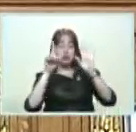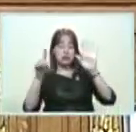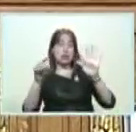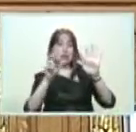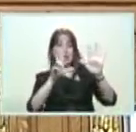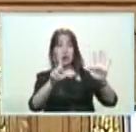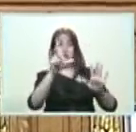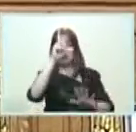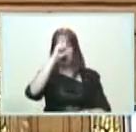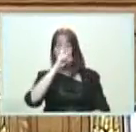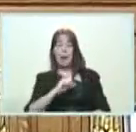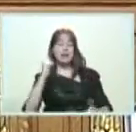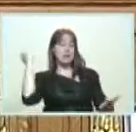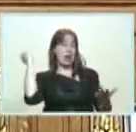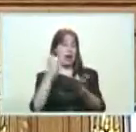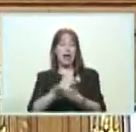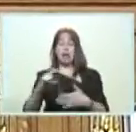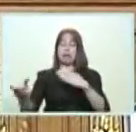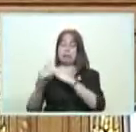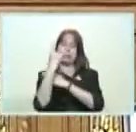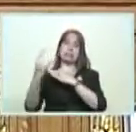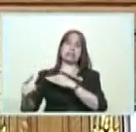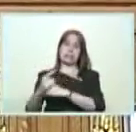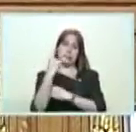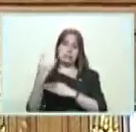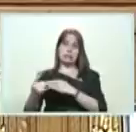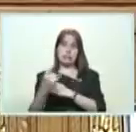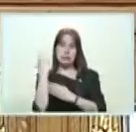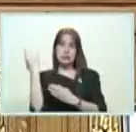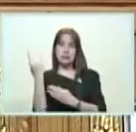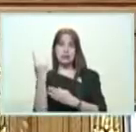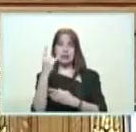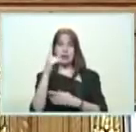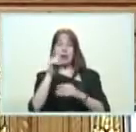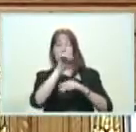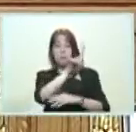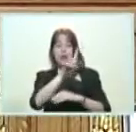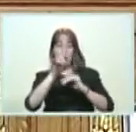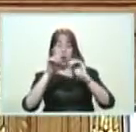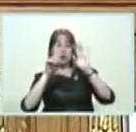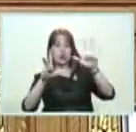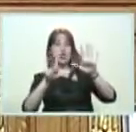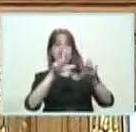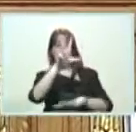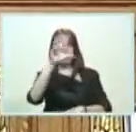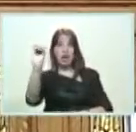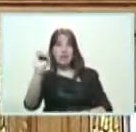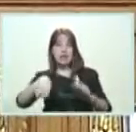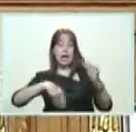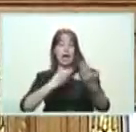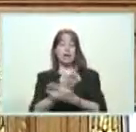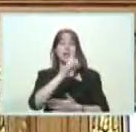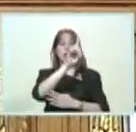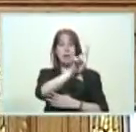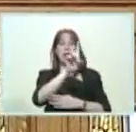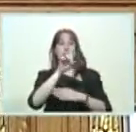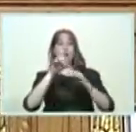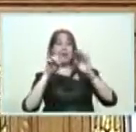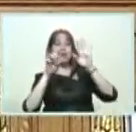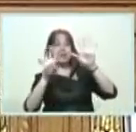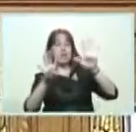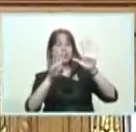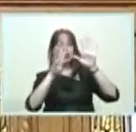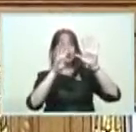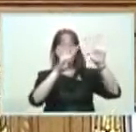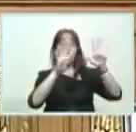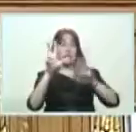168 años marcados por la traición, desde 1830 hasta 1998,